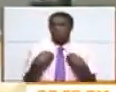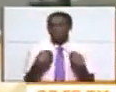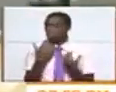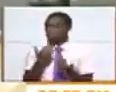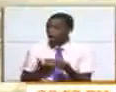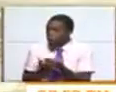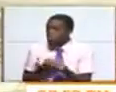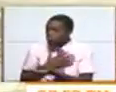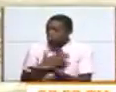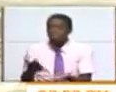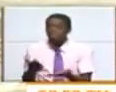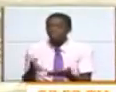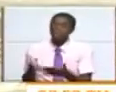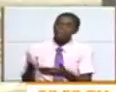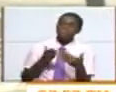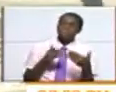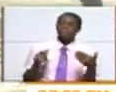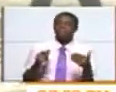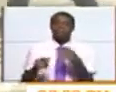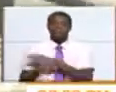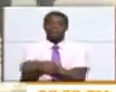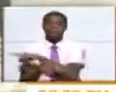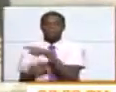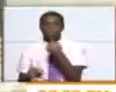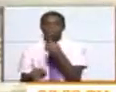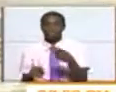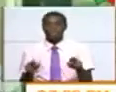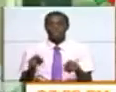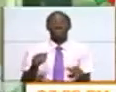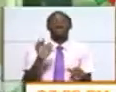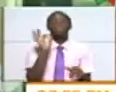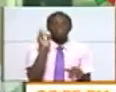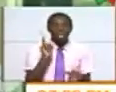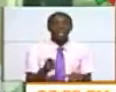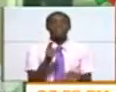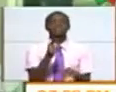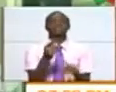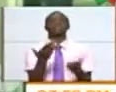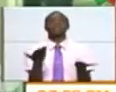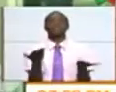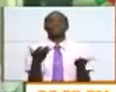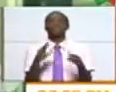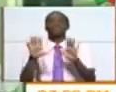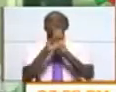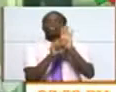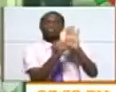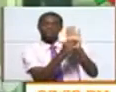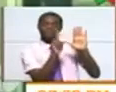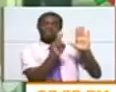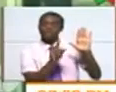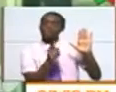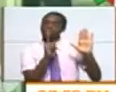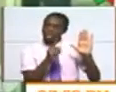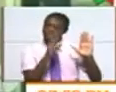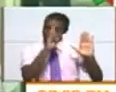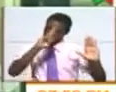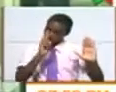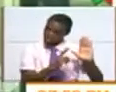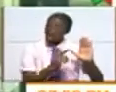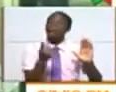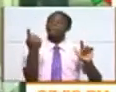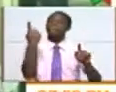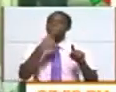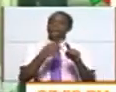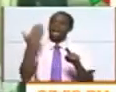pedido principal de la oposición, respetar la constitución venezolana, respetar las promesas hechas en este proceso el